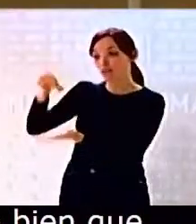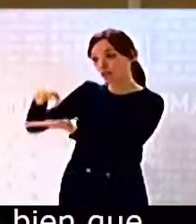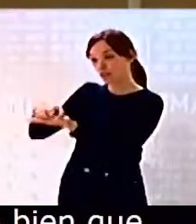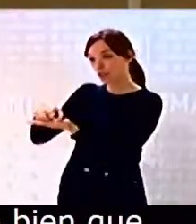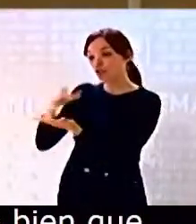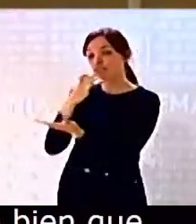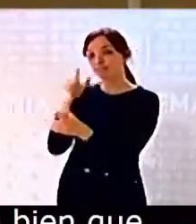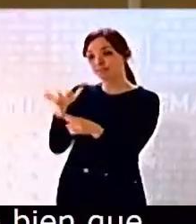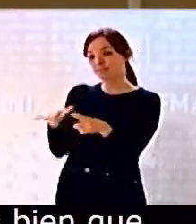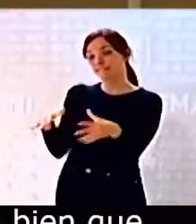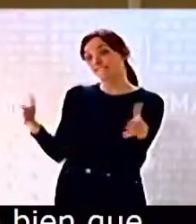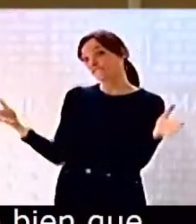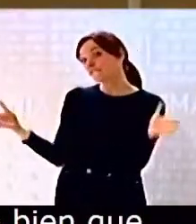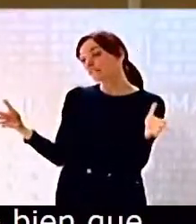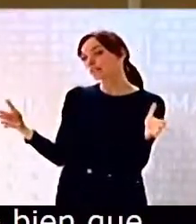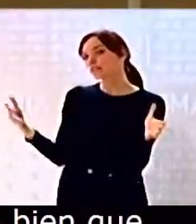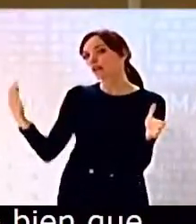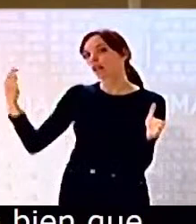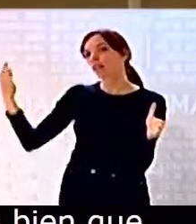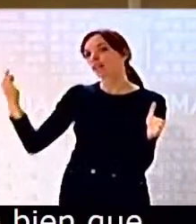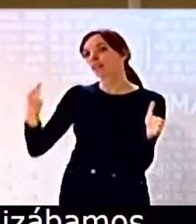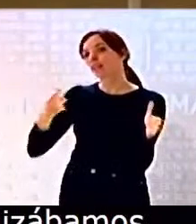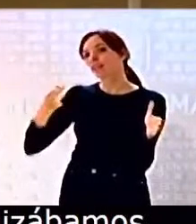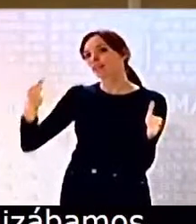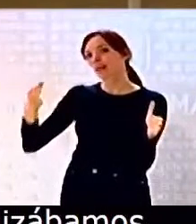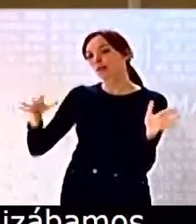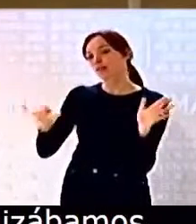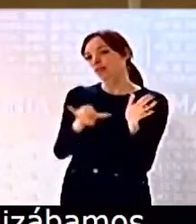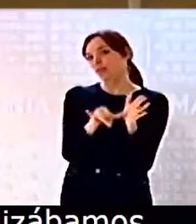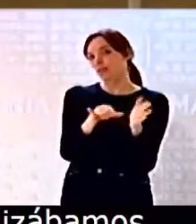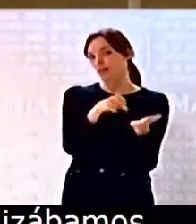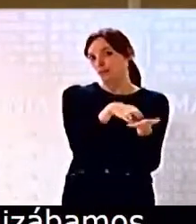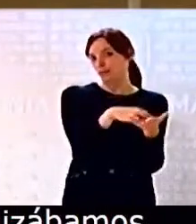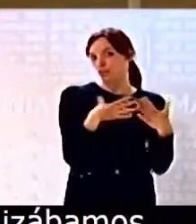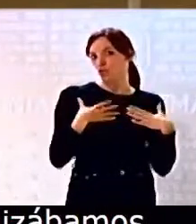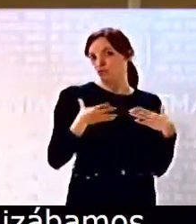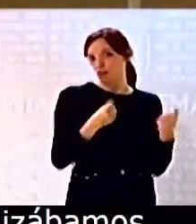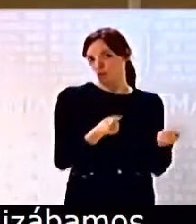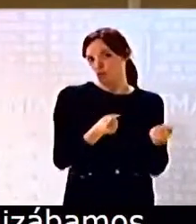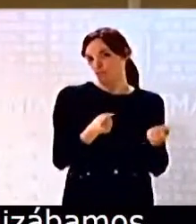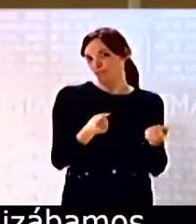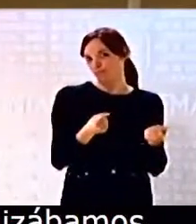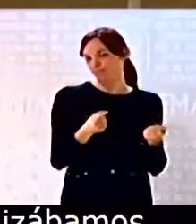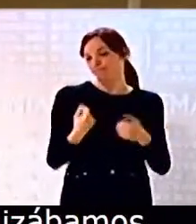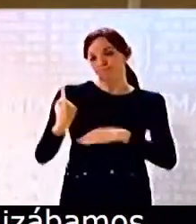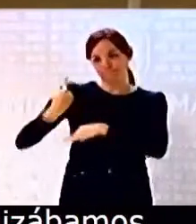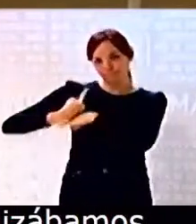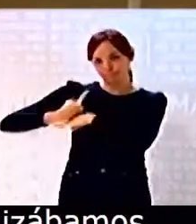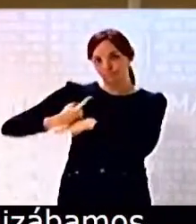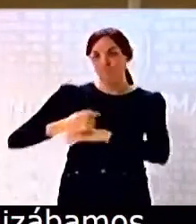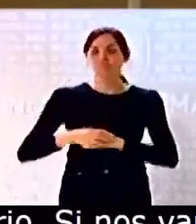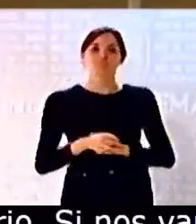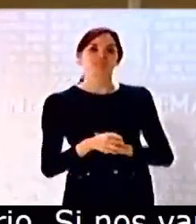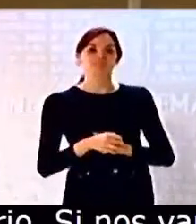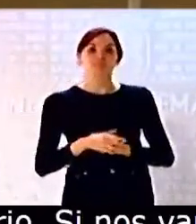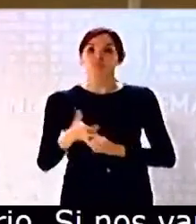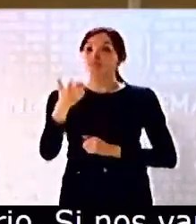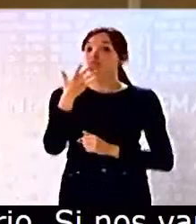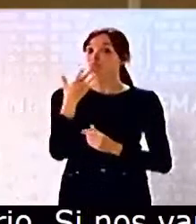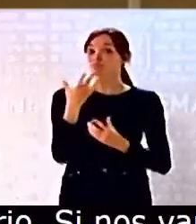utilizábamos espacios grandes estuviesen cerca de ese centro sanitario. Si nos vamos a ir a vacunaciones más